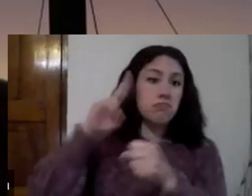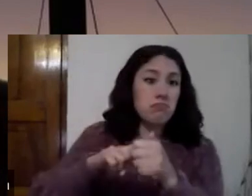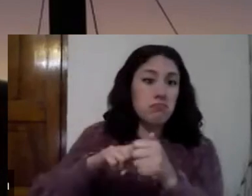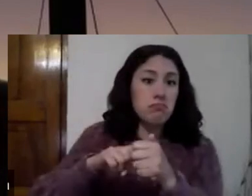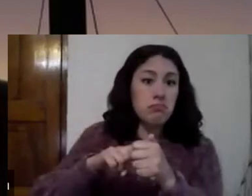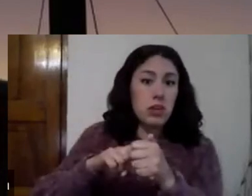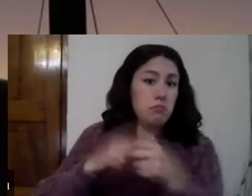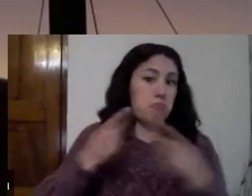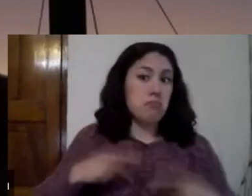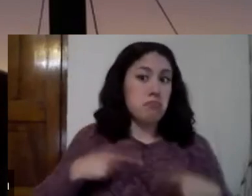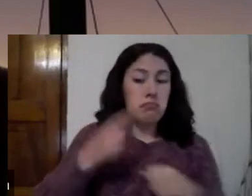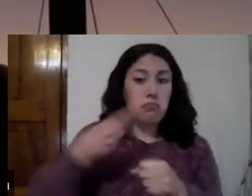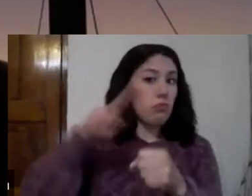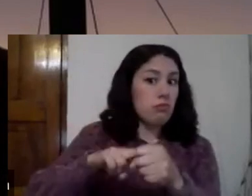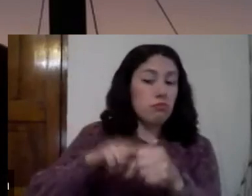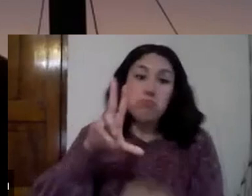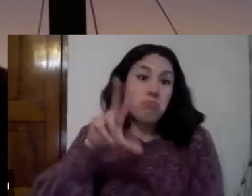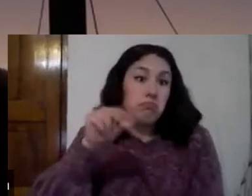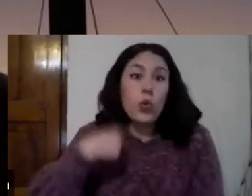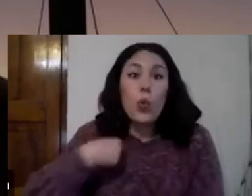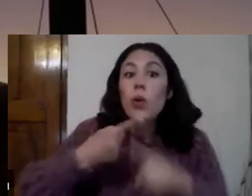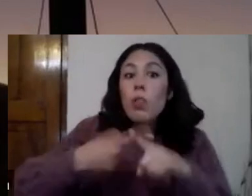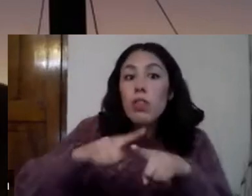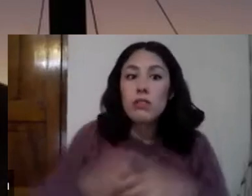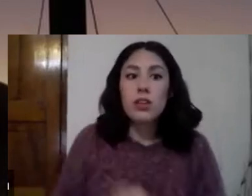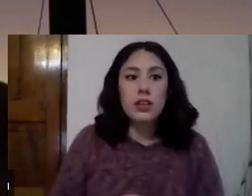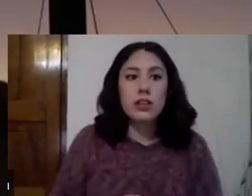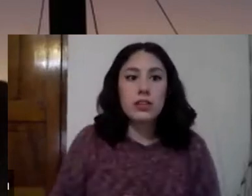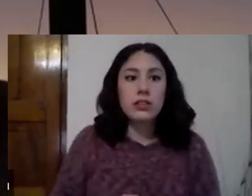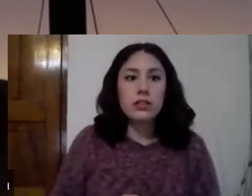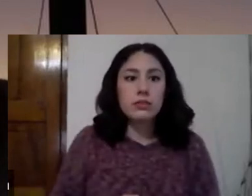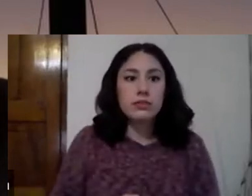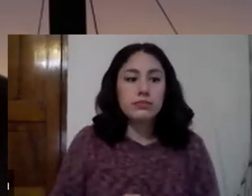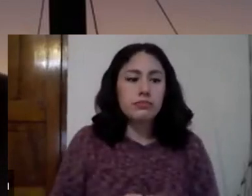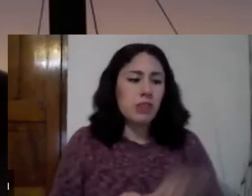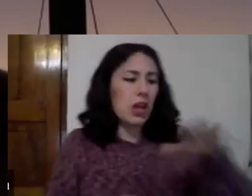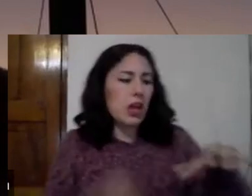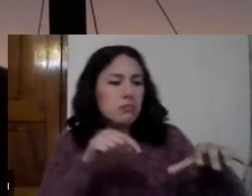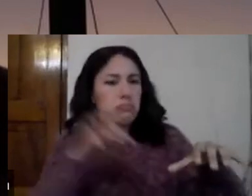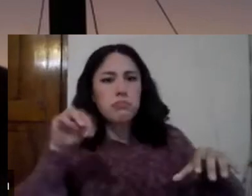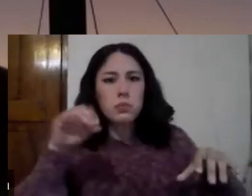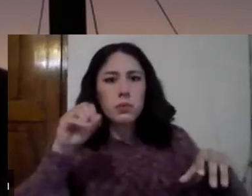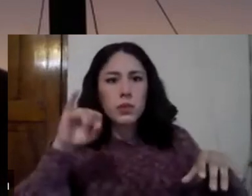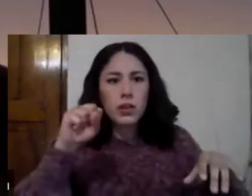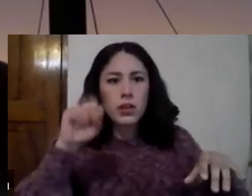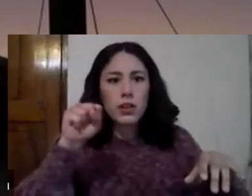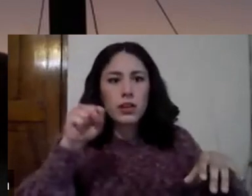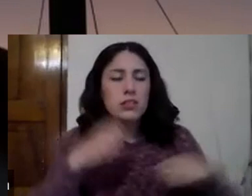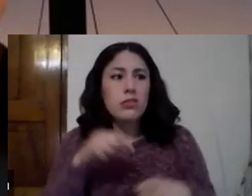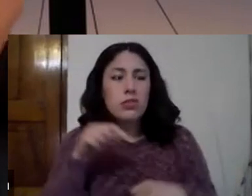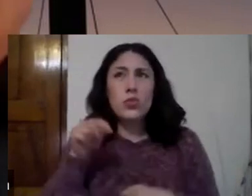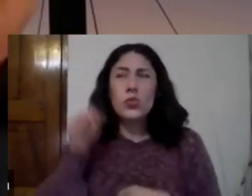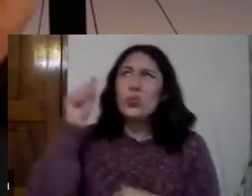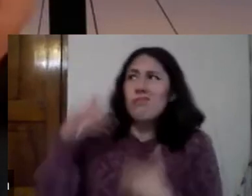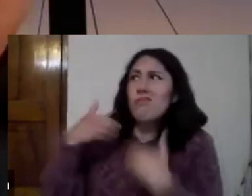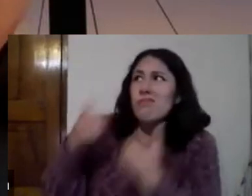otro. Moisés, es que tú no puedes entender quién soy. Yo no soy el Dios de este pueblo o